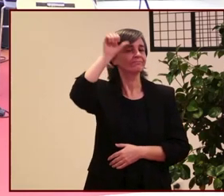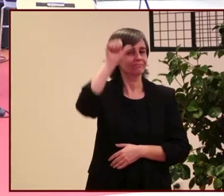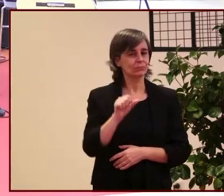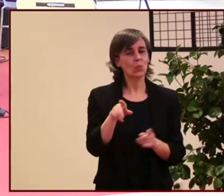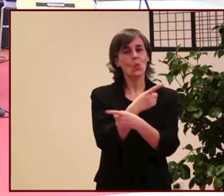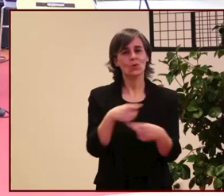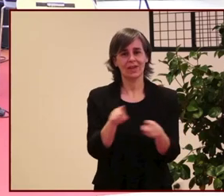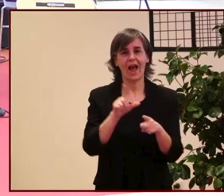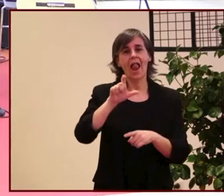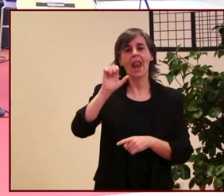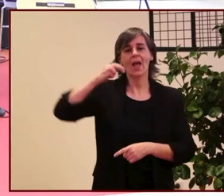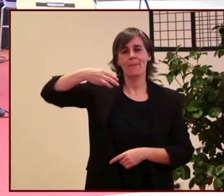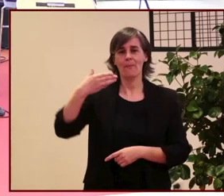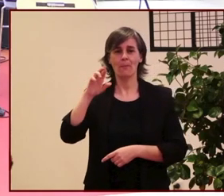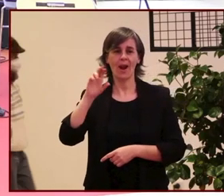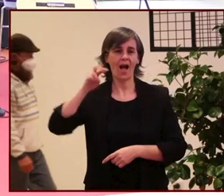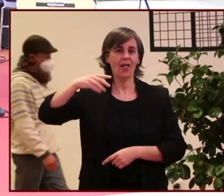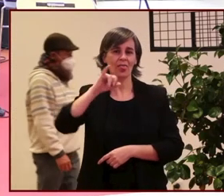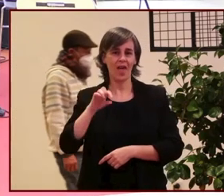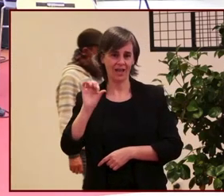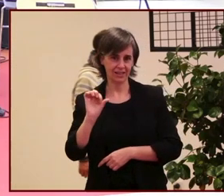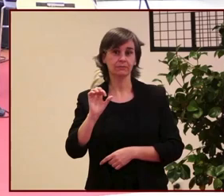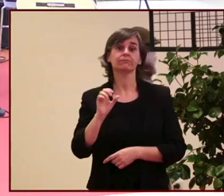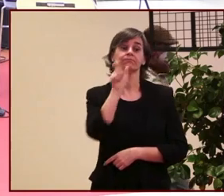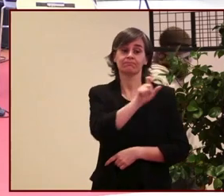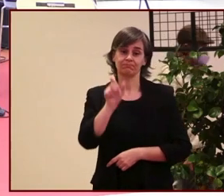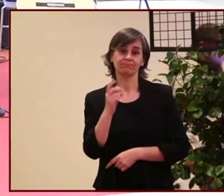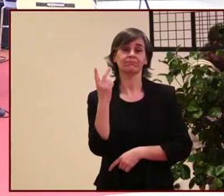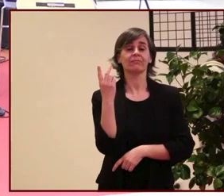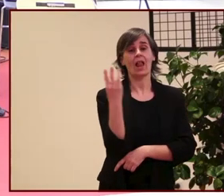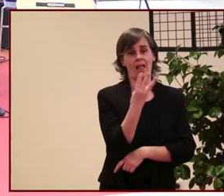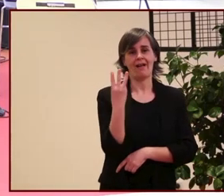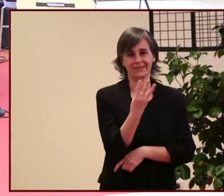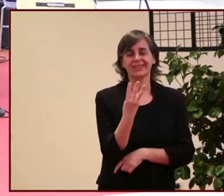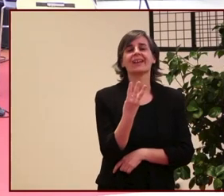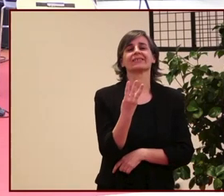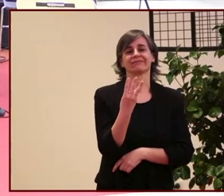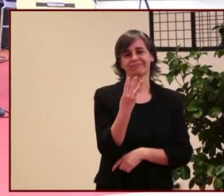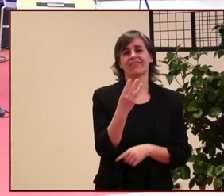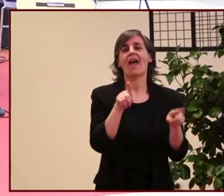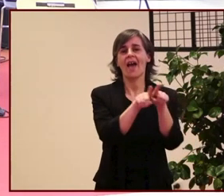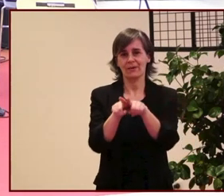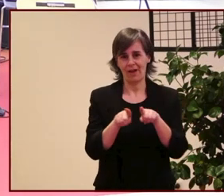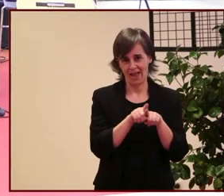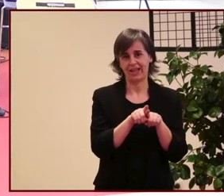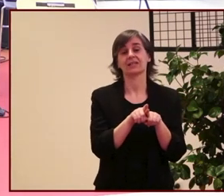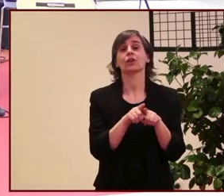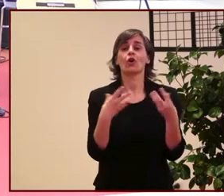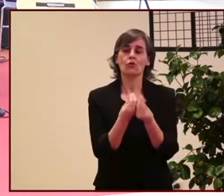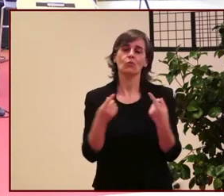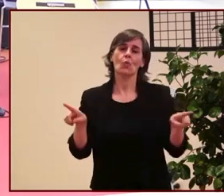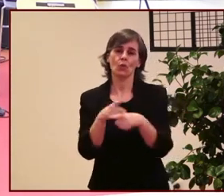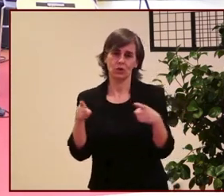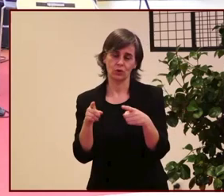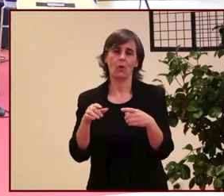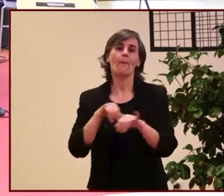una agrupación formada por las islas merche vanessa tilde de meis acompañadas por los músicos paula paz y mauricio